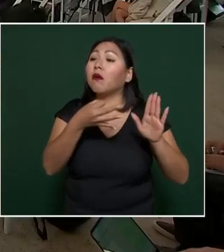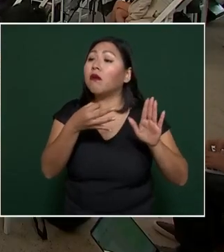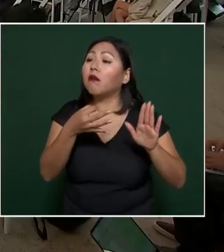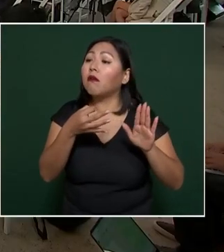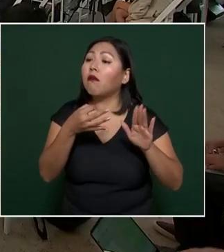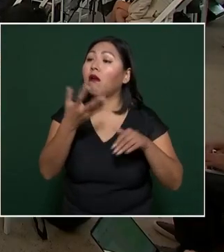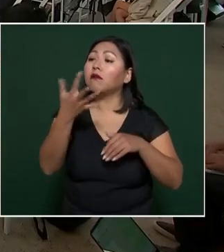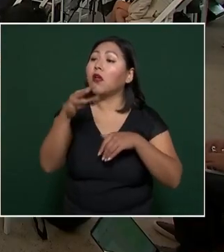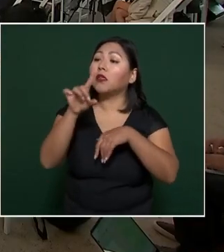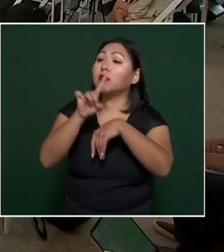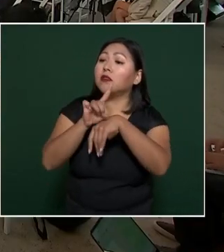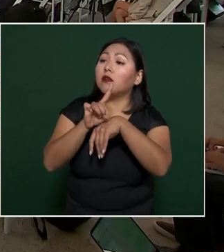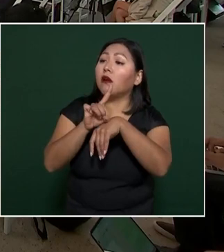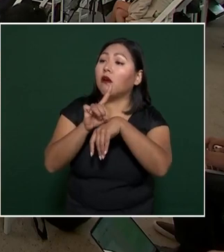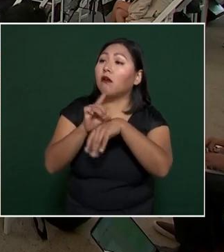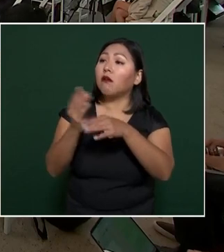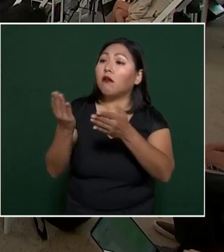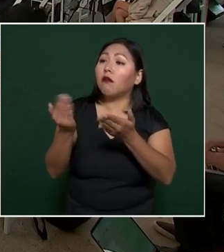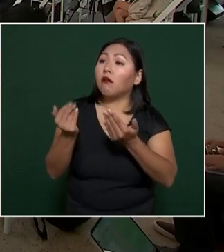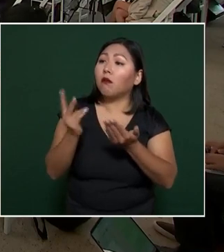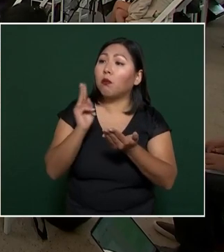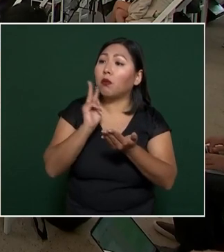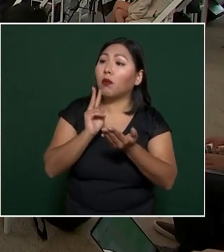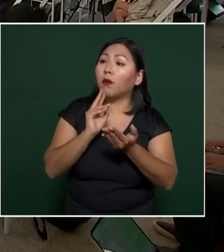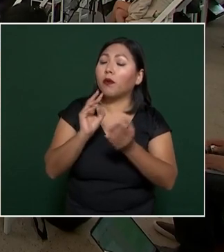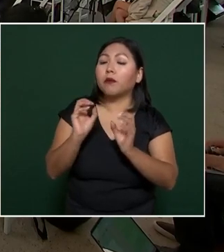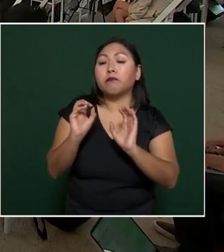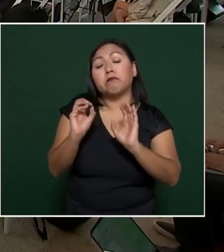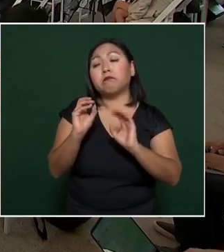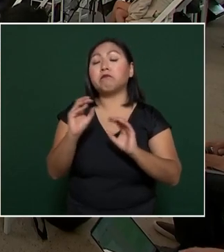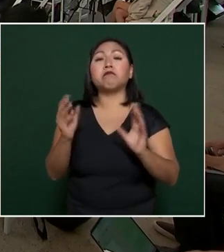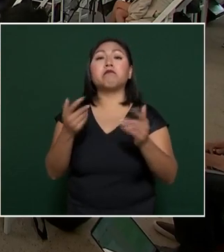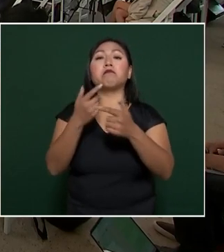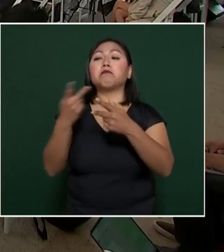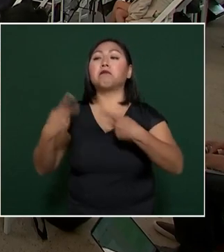término sí se les